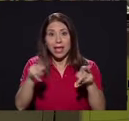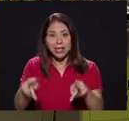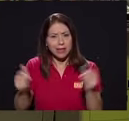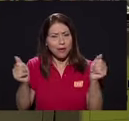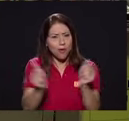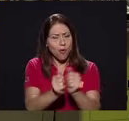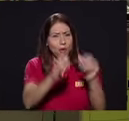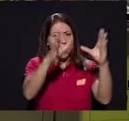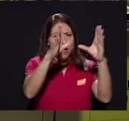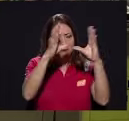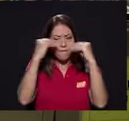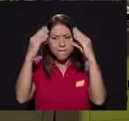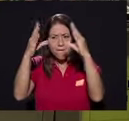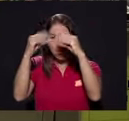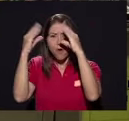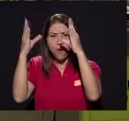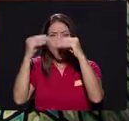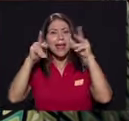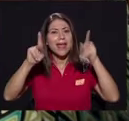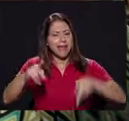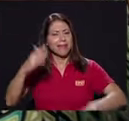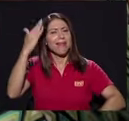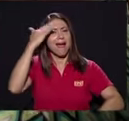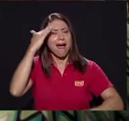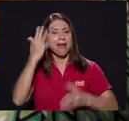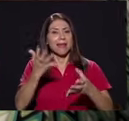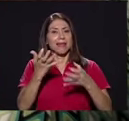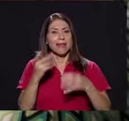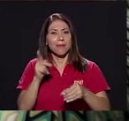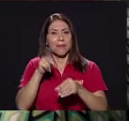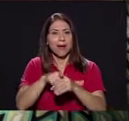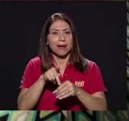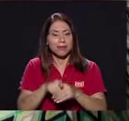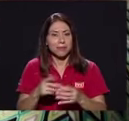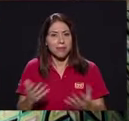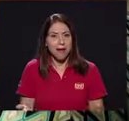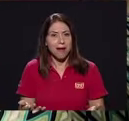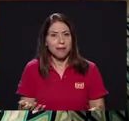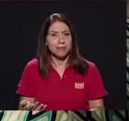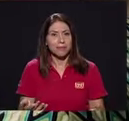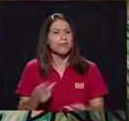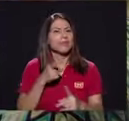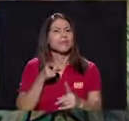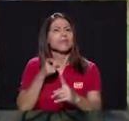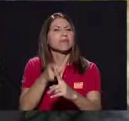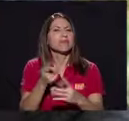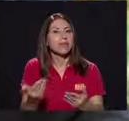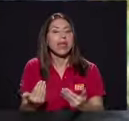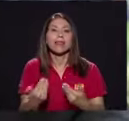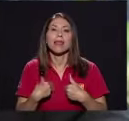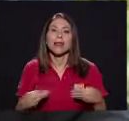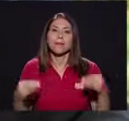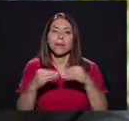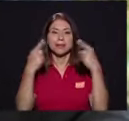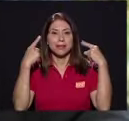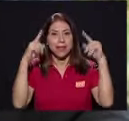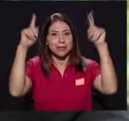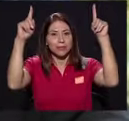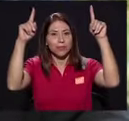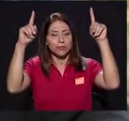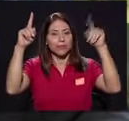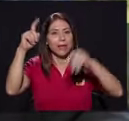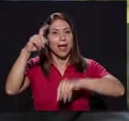informada, gente que quiera participar, lo que se busca es tener más